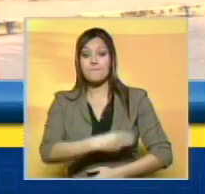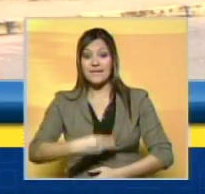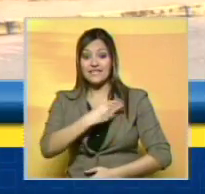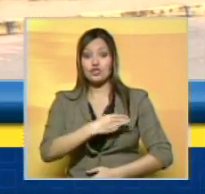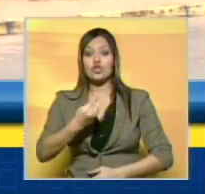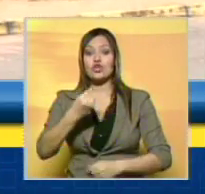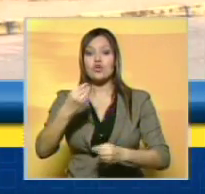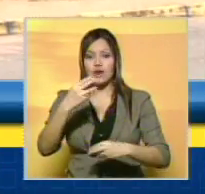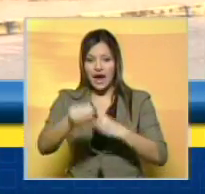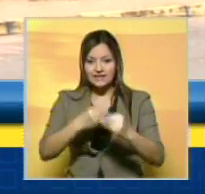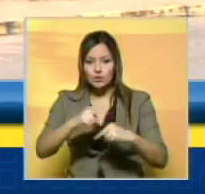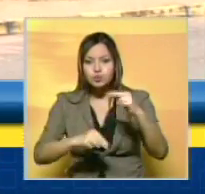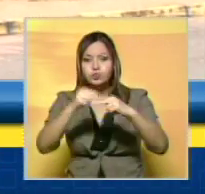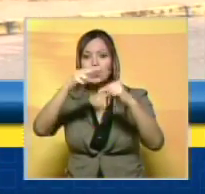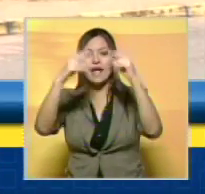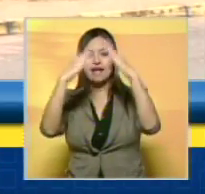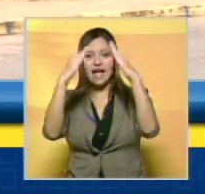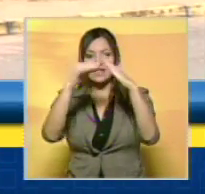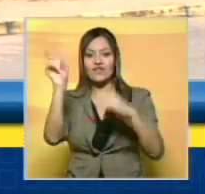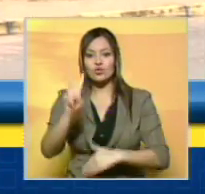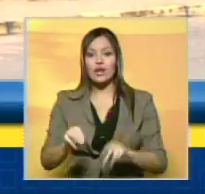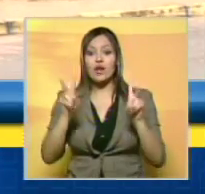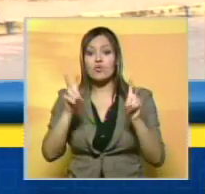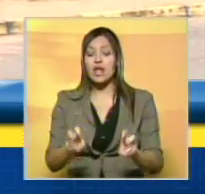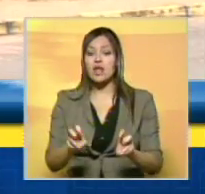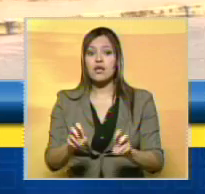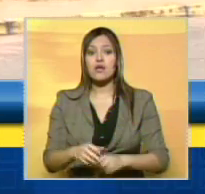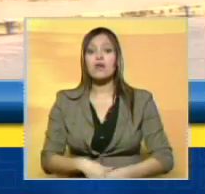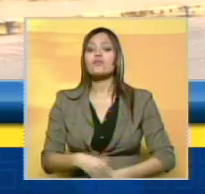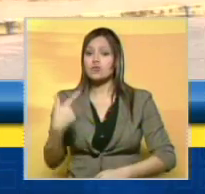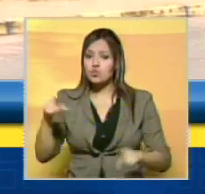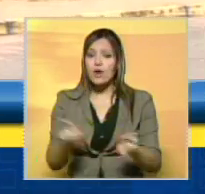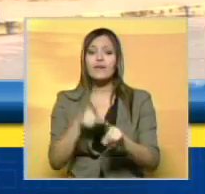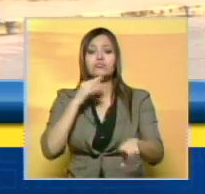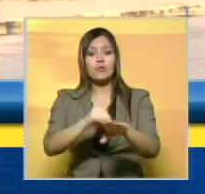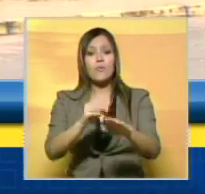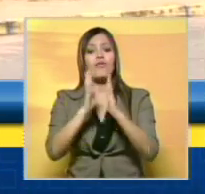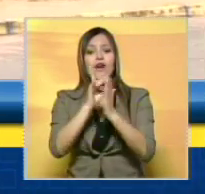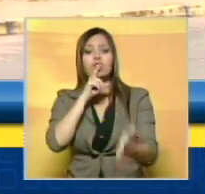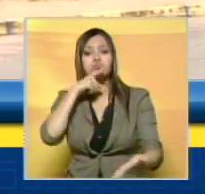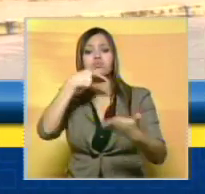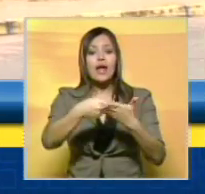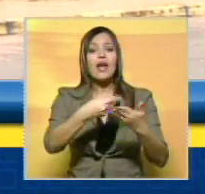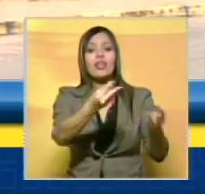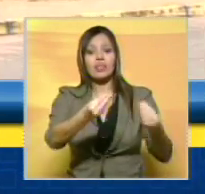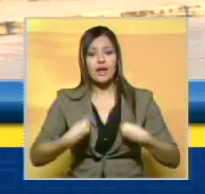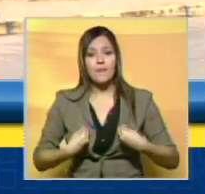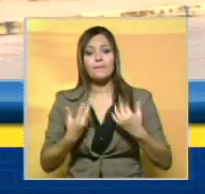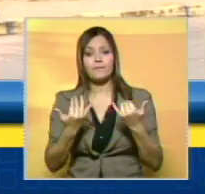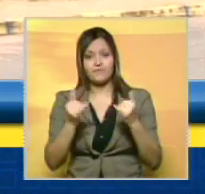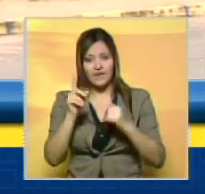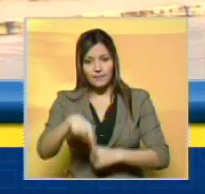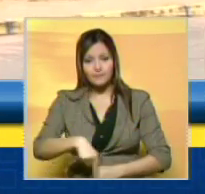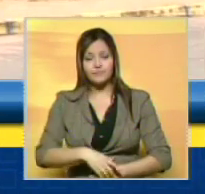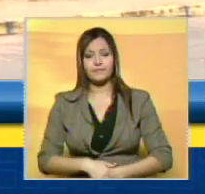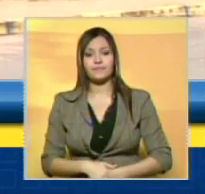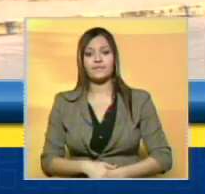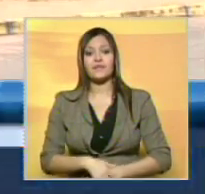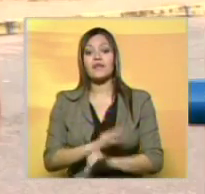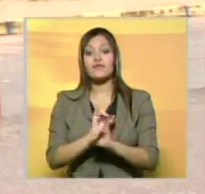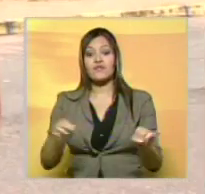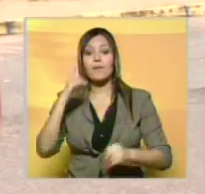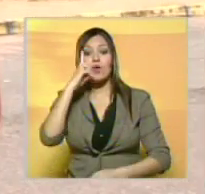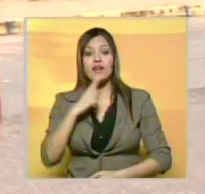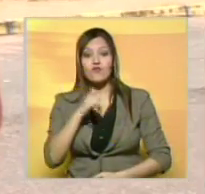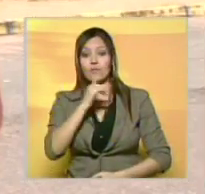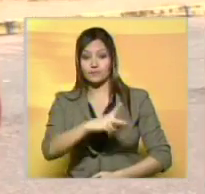Venezuela no les genera beneficio, por lo que estarán de igual manera solicitando que sean incluidos en la adquisición de las mismas. Desde el estado Bolívar,